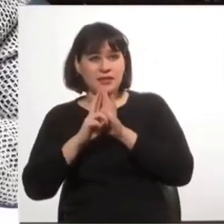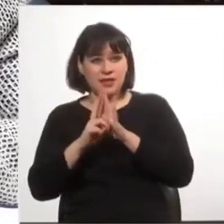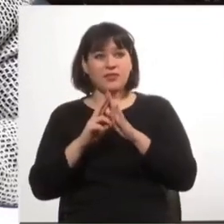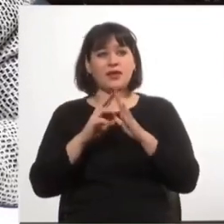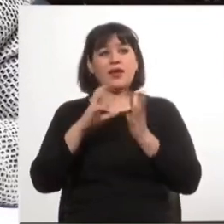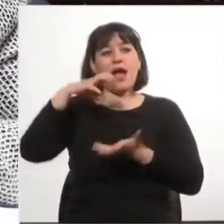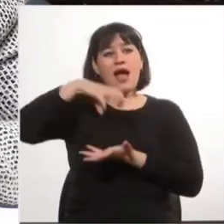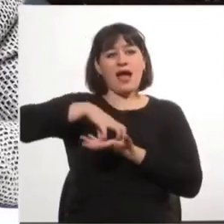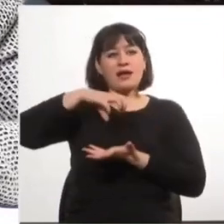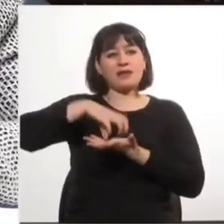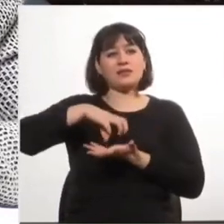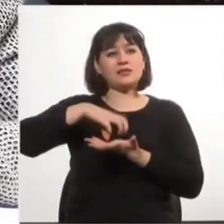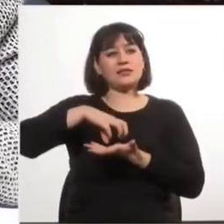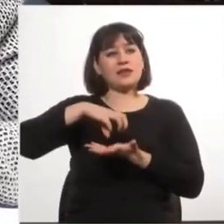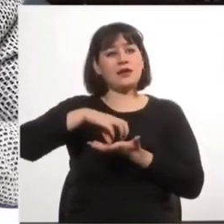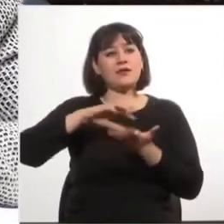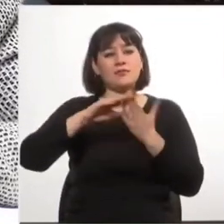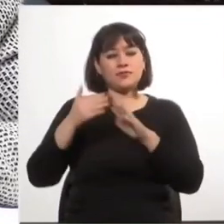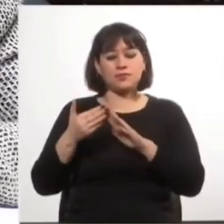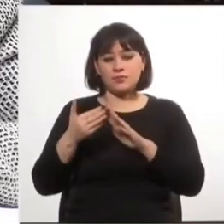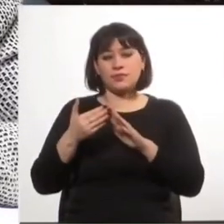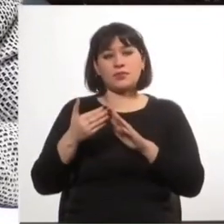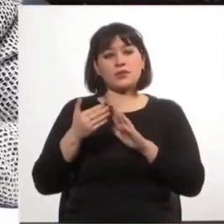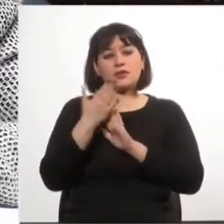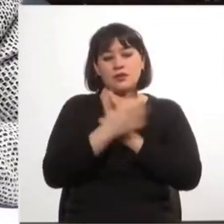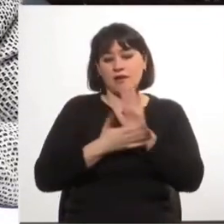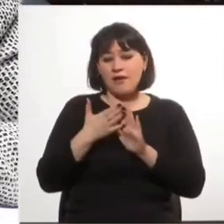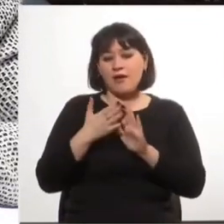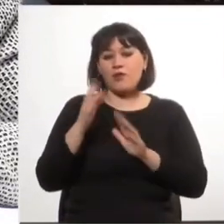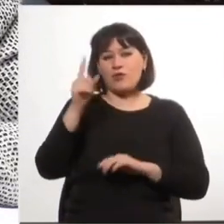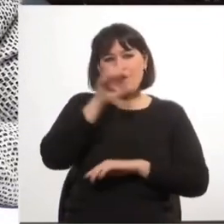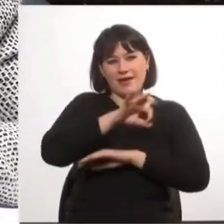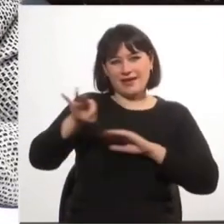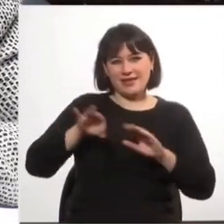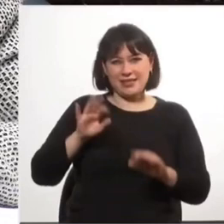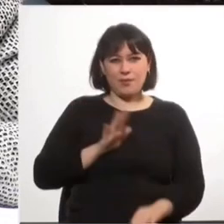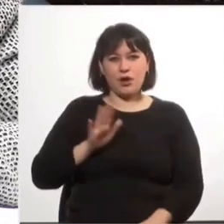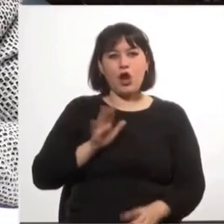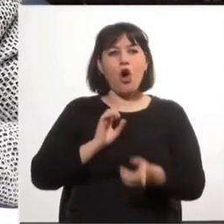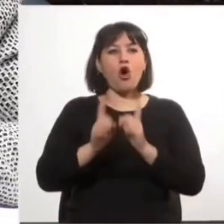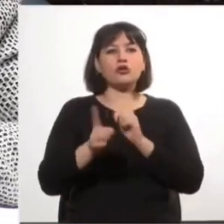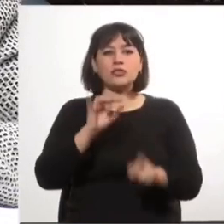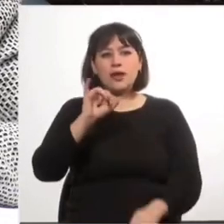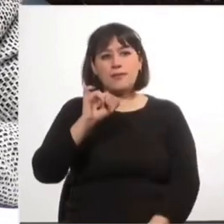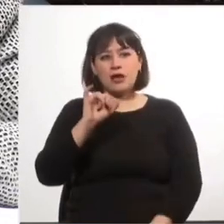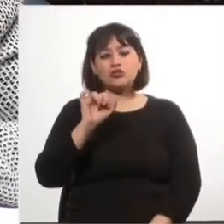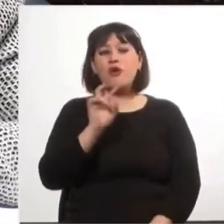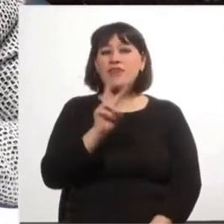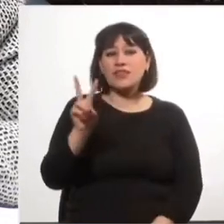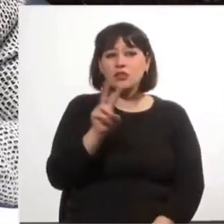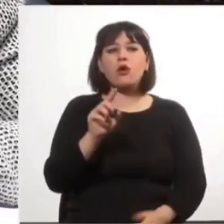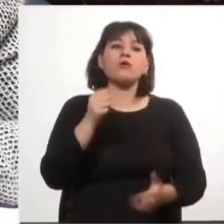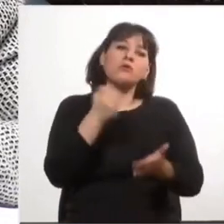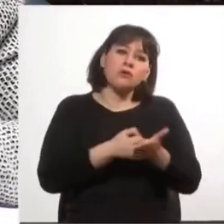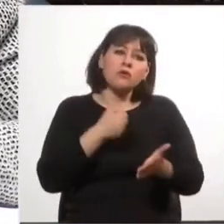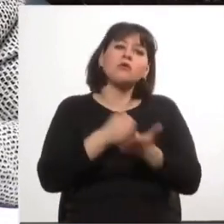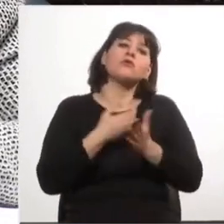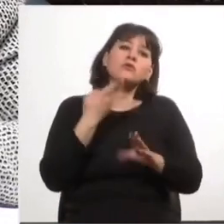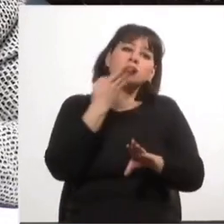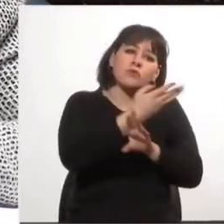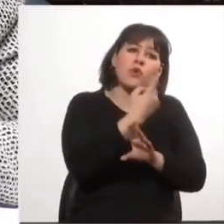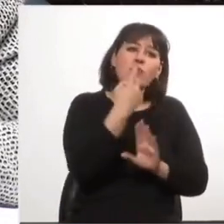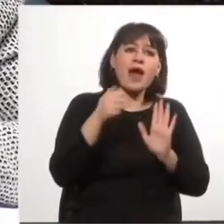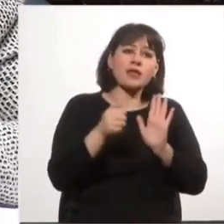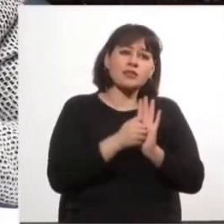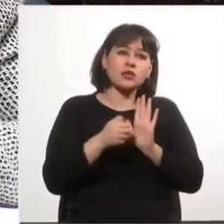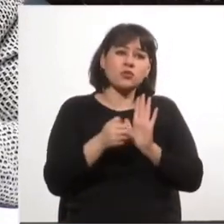la Vivienda, la arquitecta Verónica Dodera, el 11 de mayo, por ejemplo, del 22, volvió a insistir sobre un